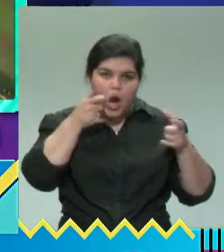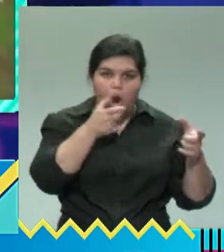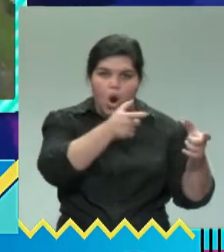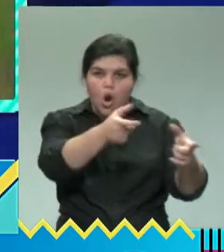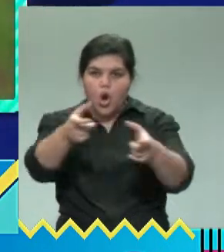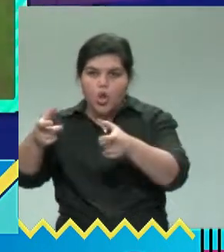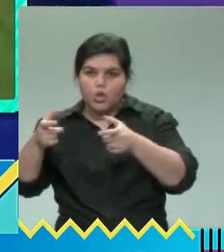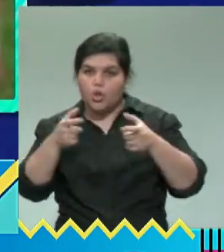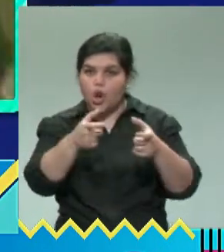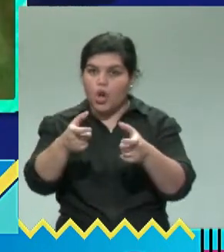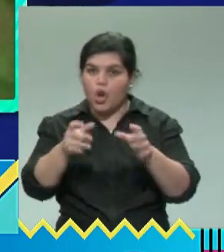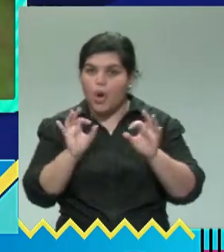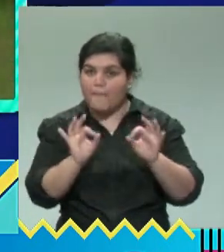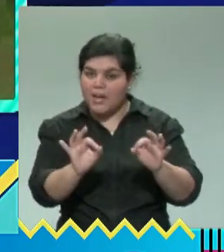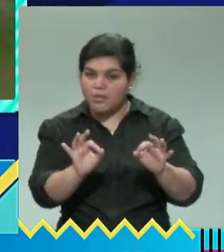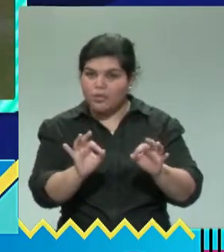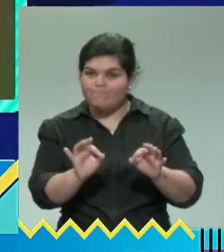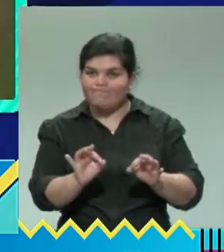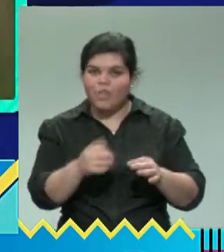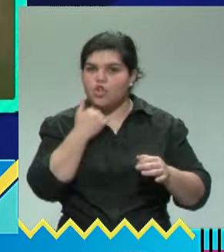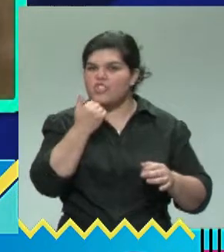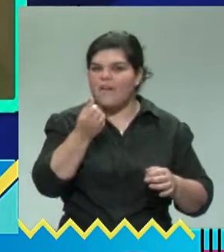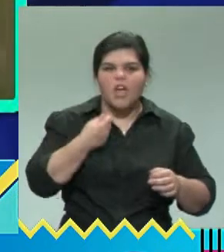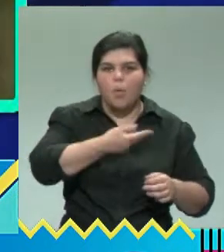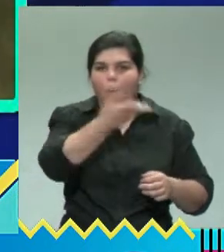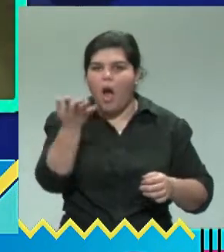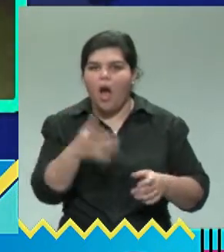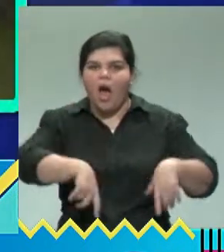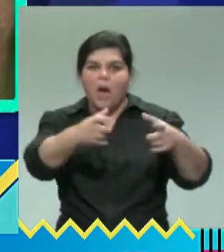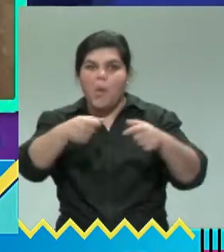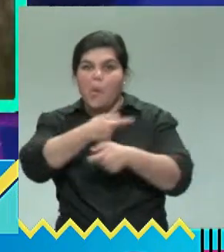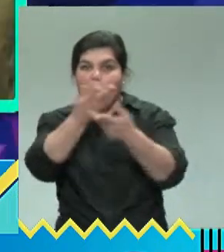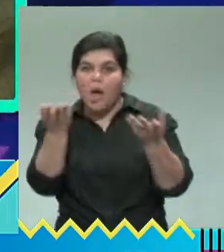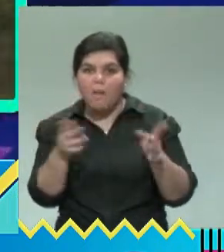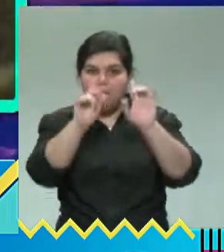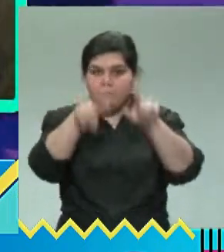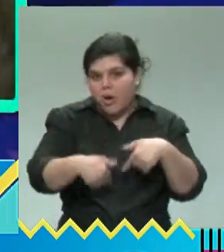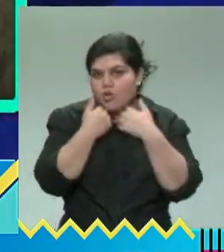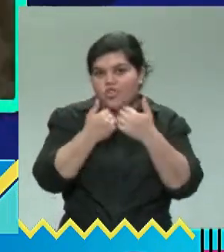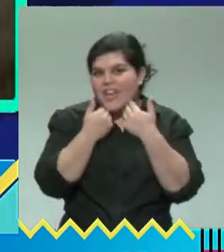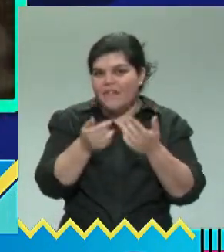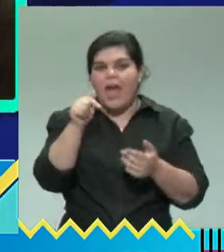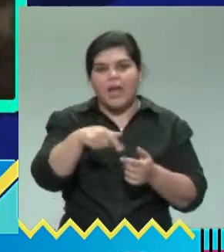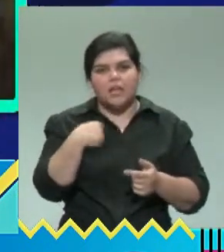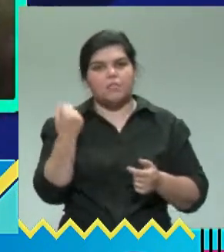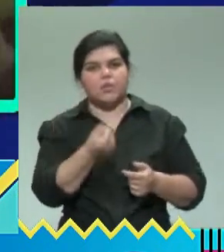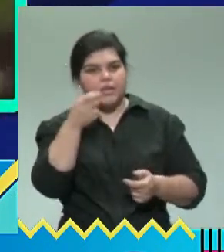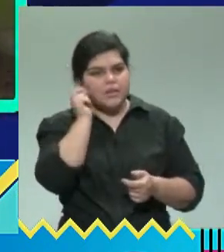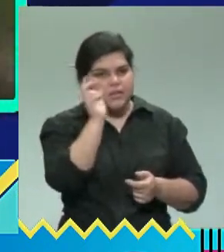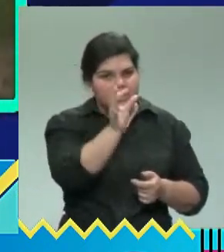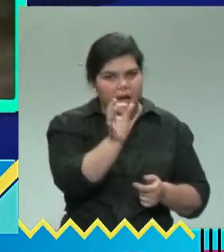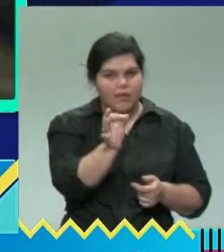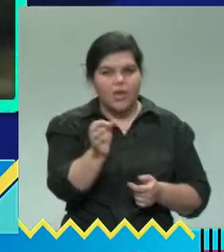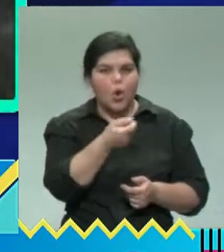no sabemos cuántos árboles tenemos. Ahí también nos va a dar no solo un censo cuantitativo,